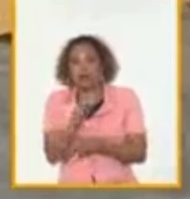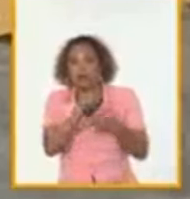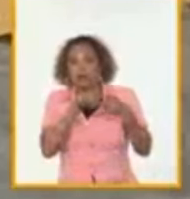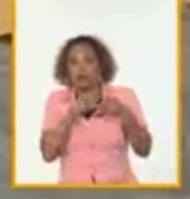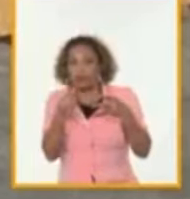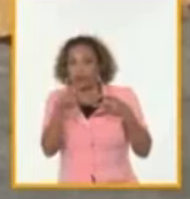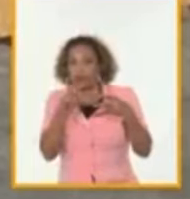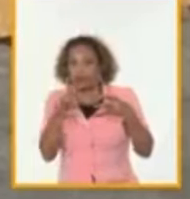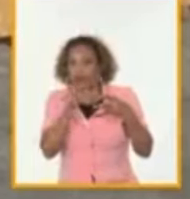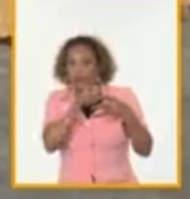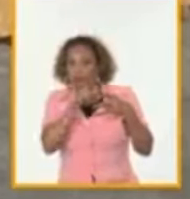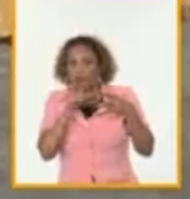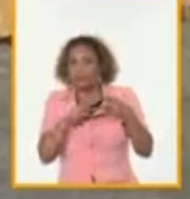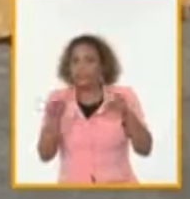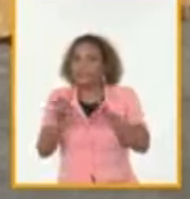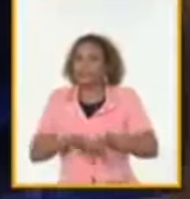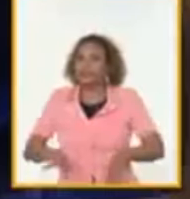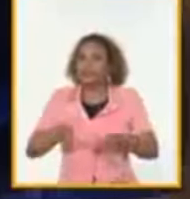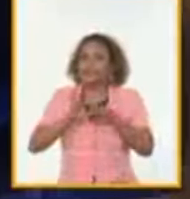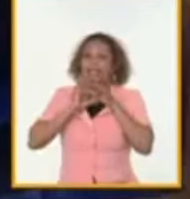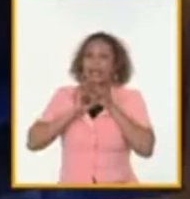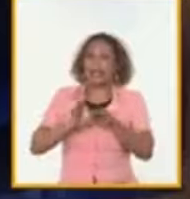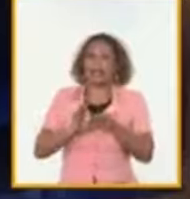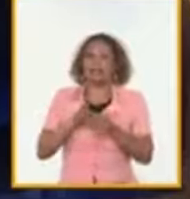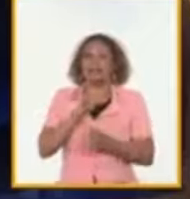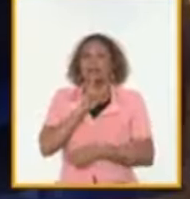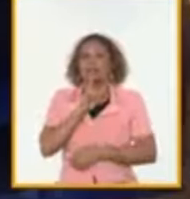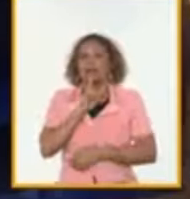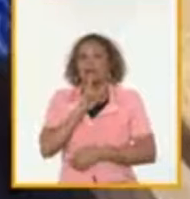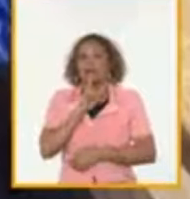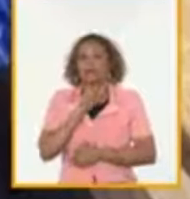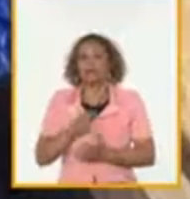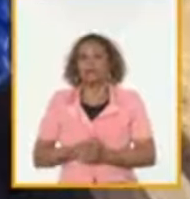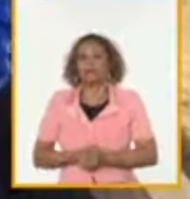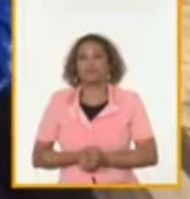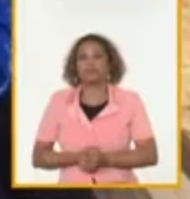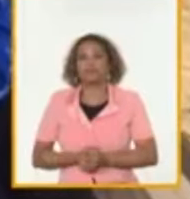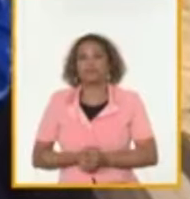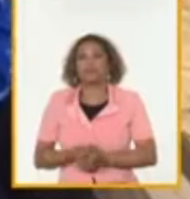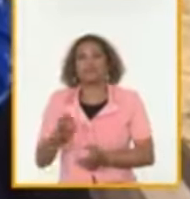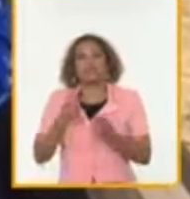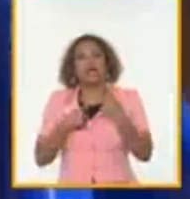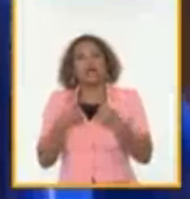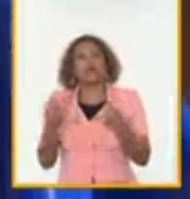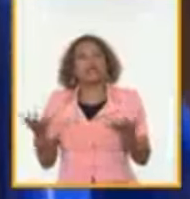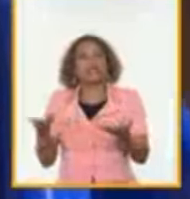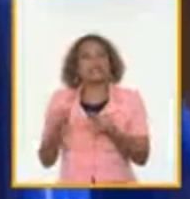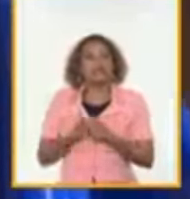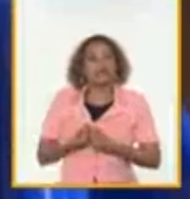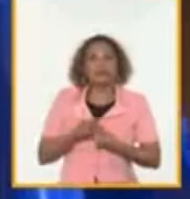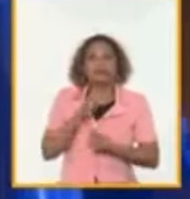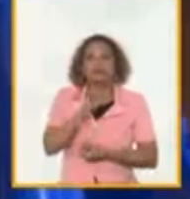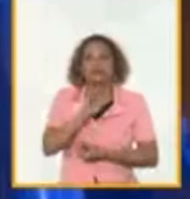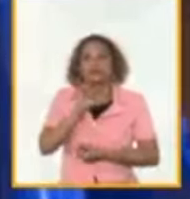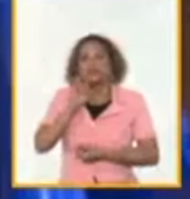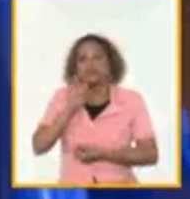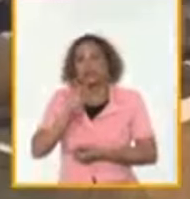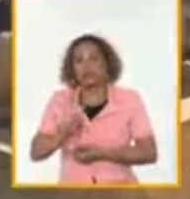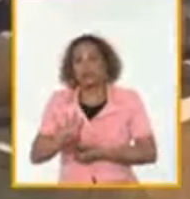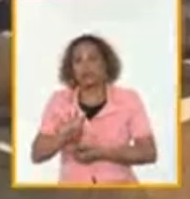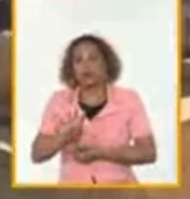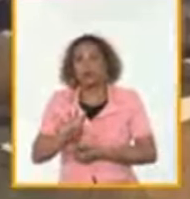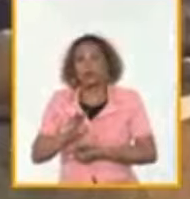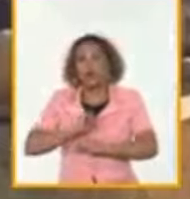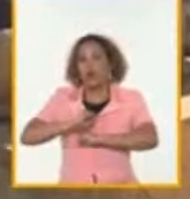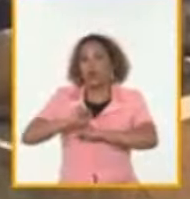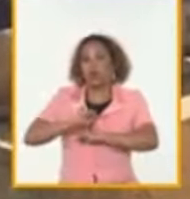están que la situación está muy muy compleja a pesar de haber recibido ya 74 bombas